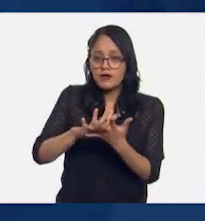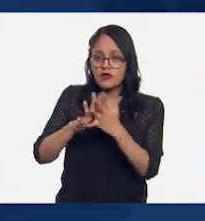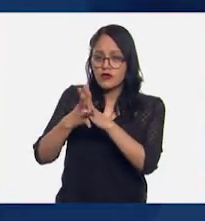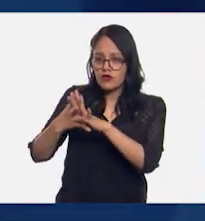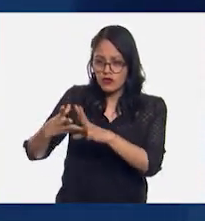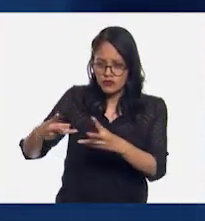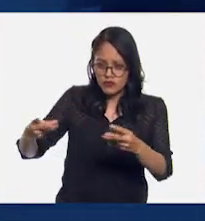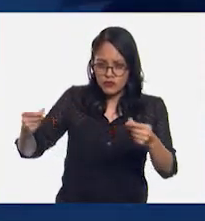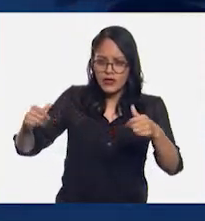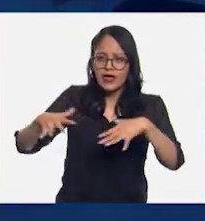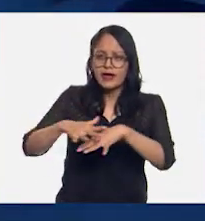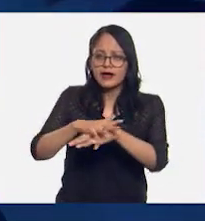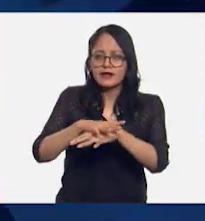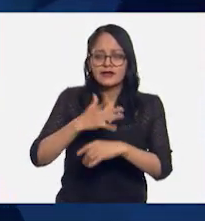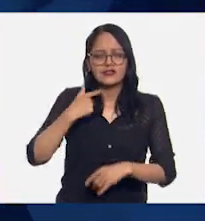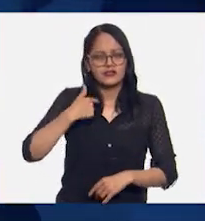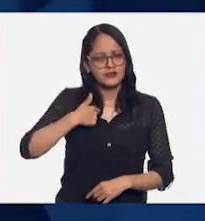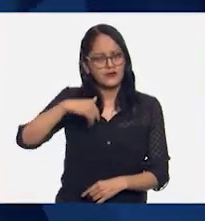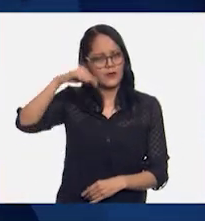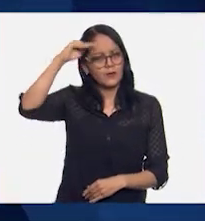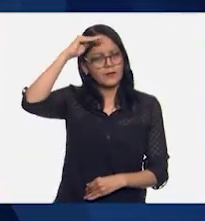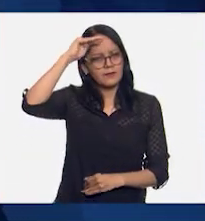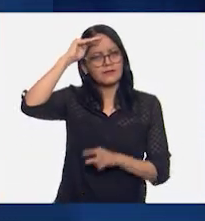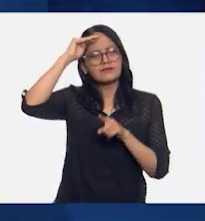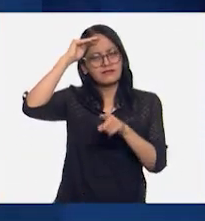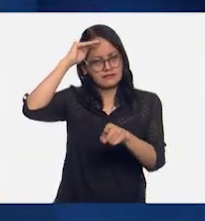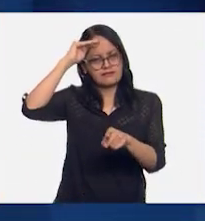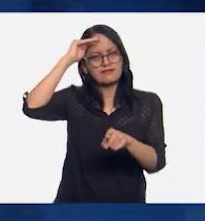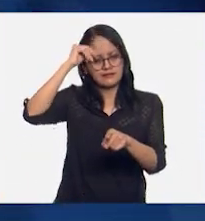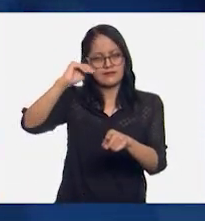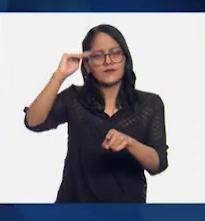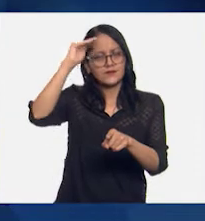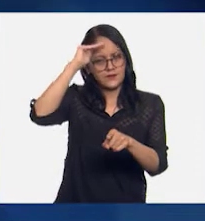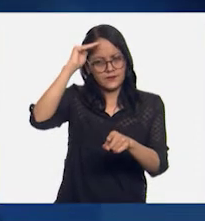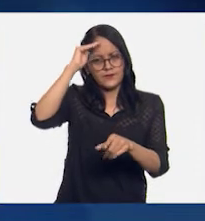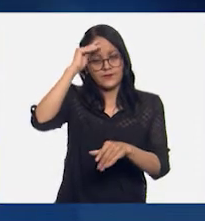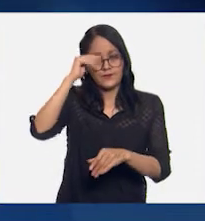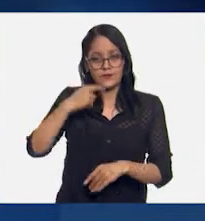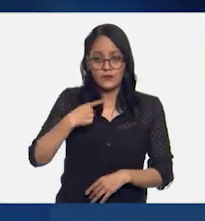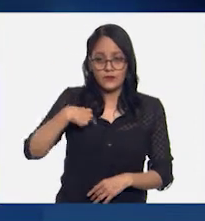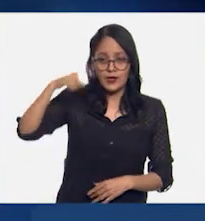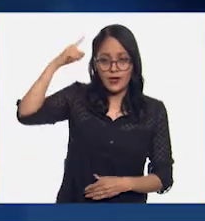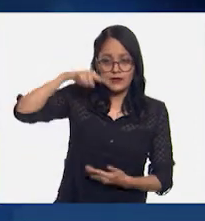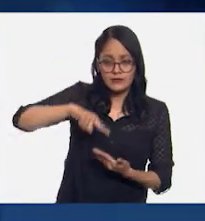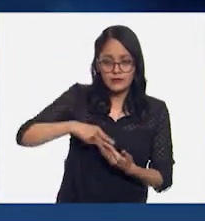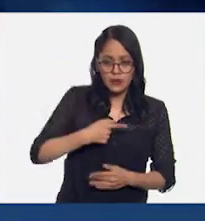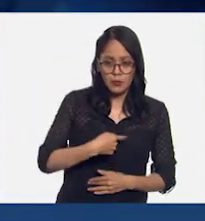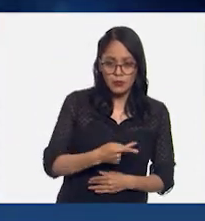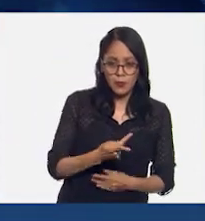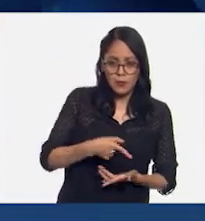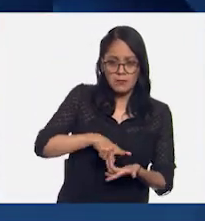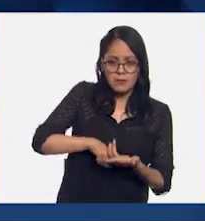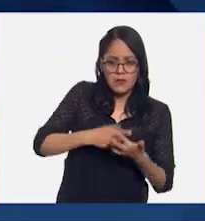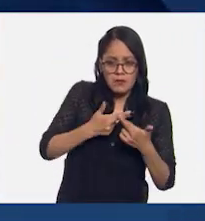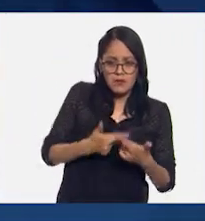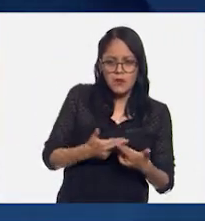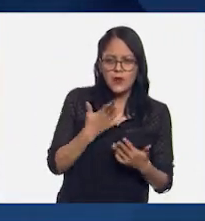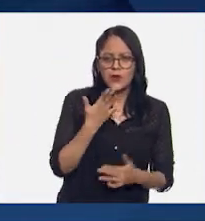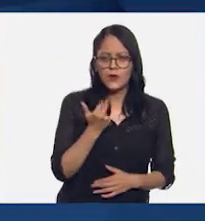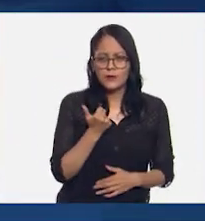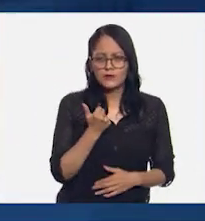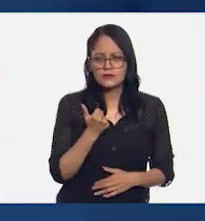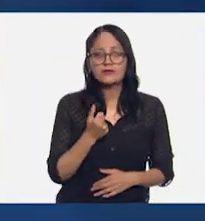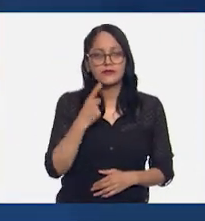Estoy pensando en ti. En ti he aprendido que no hay tanta riqueza en mi miseria. Silencioso clamor de cielo